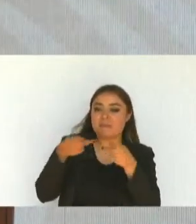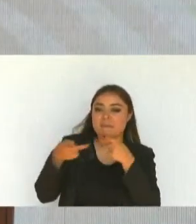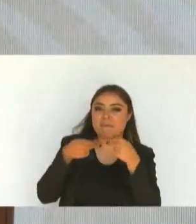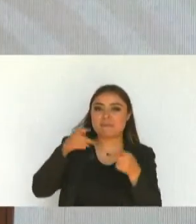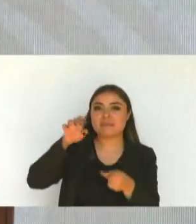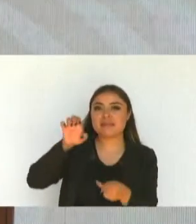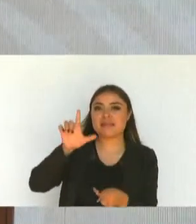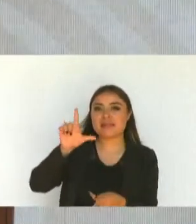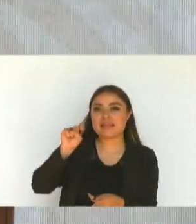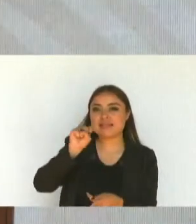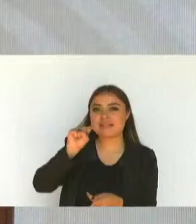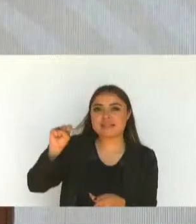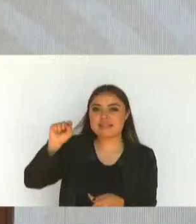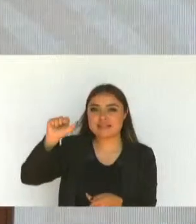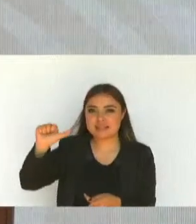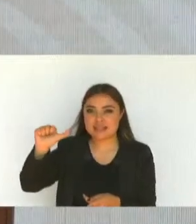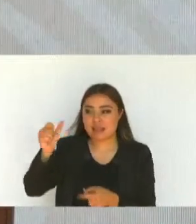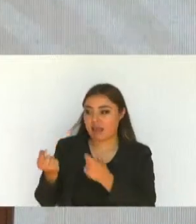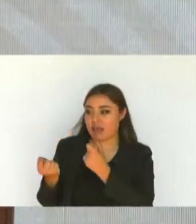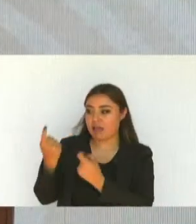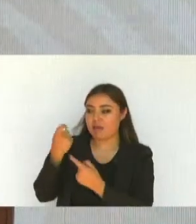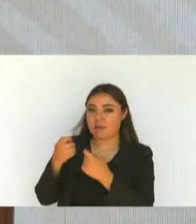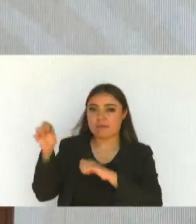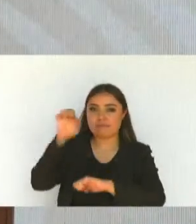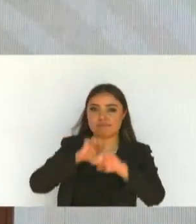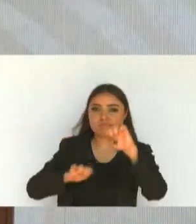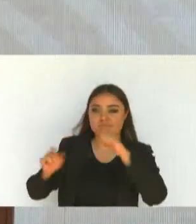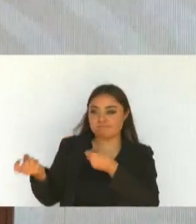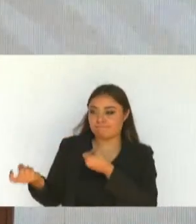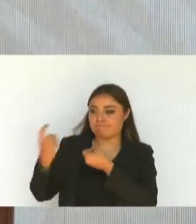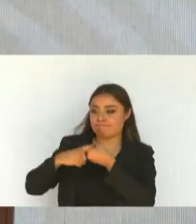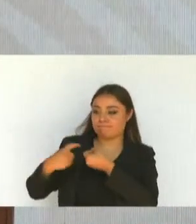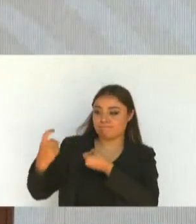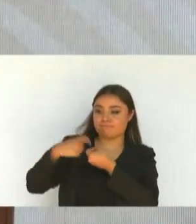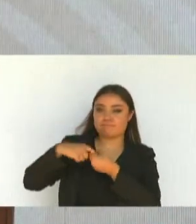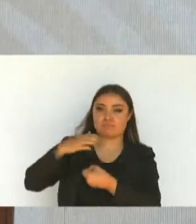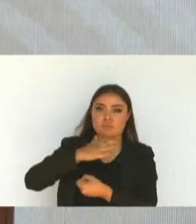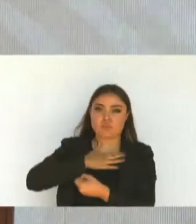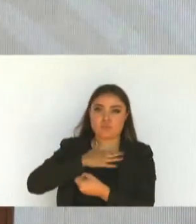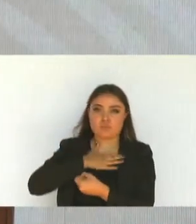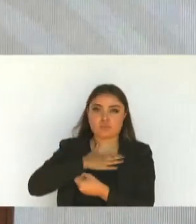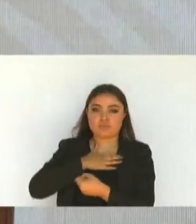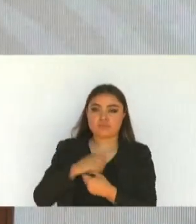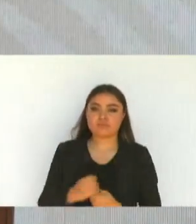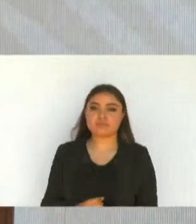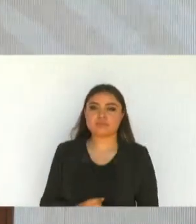por parte de las empresas afiliadas a nuestra Cámara.